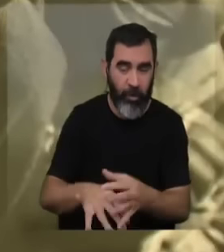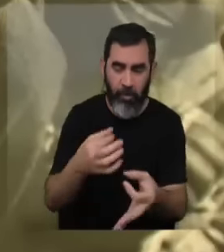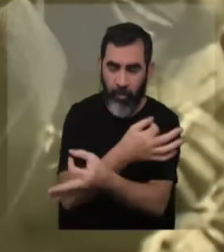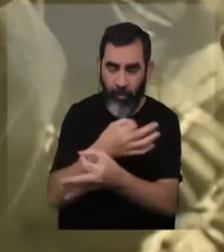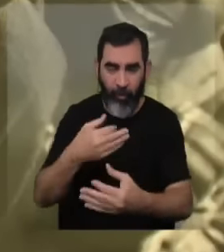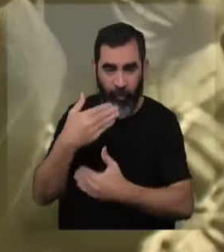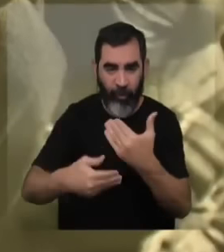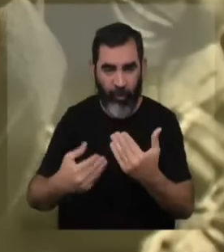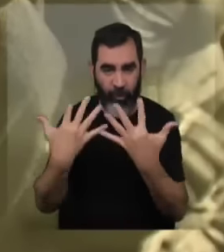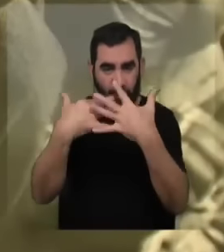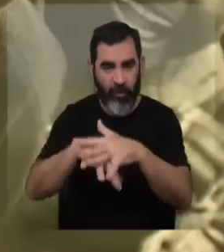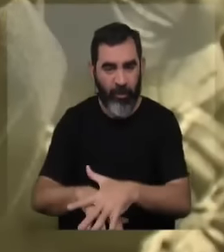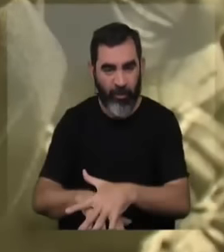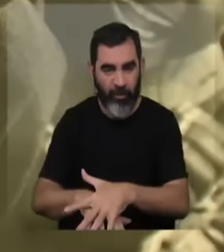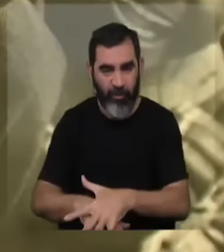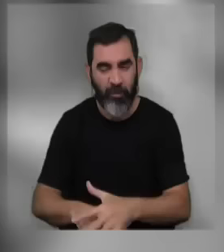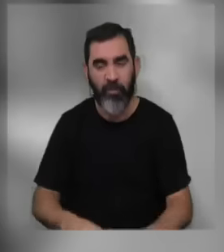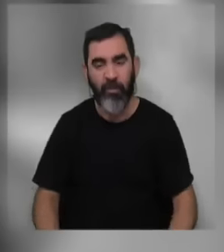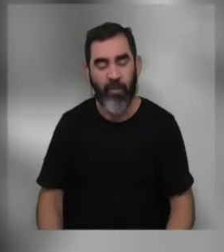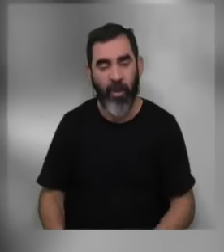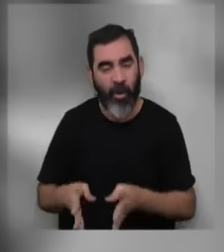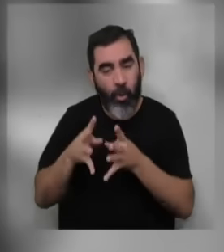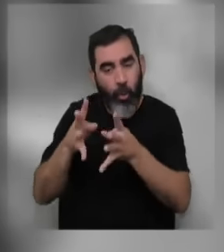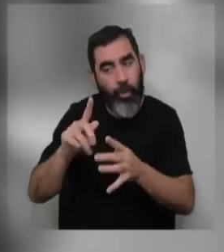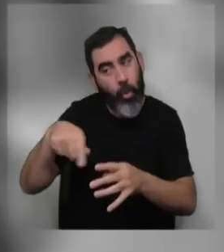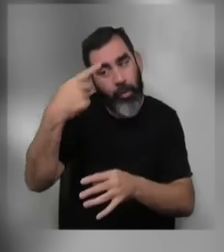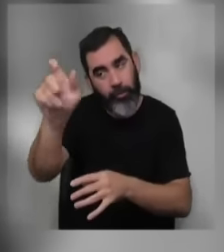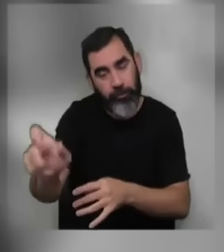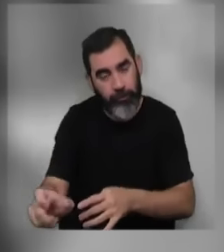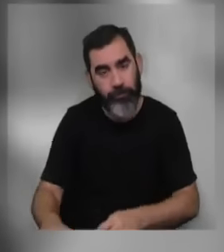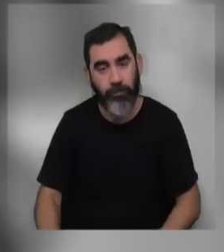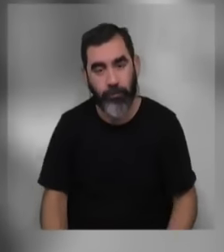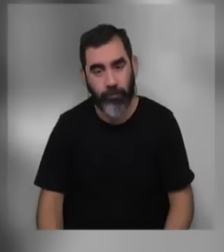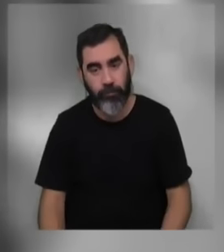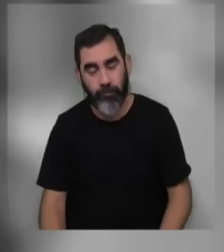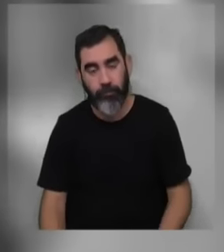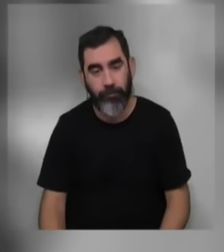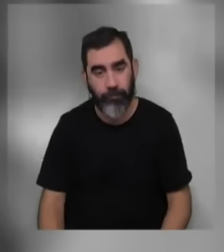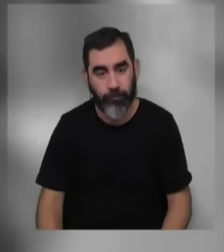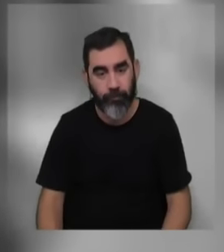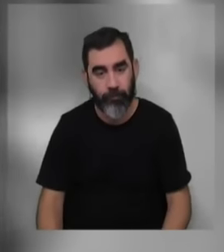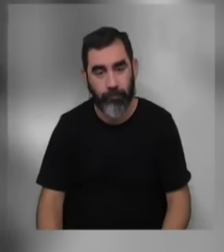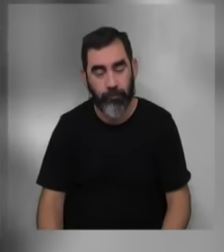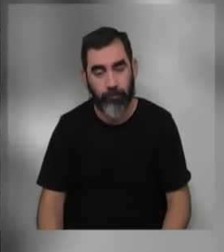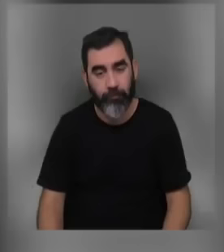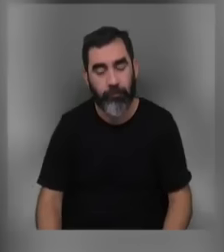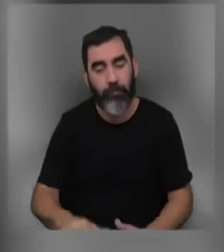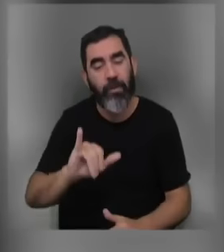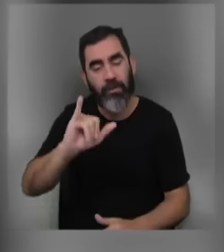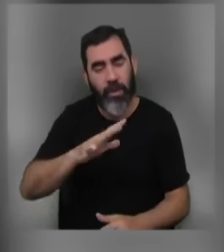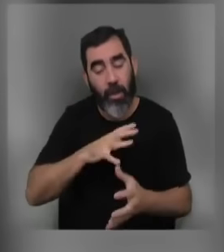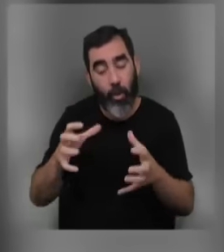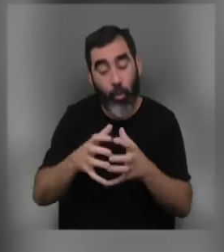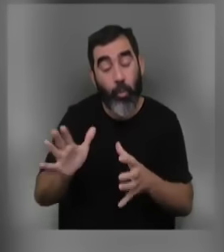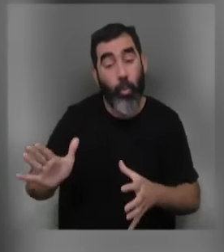bien en una organización mixta y me parece que la pelea sea con el otro este Más allá de que existen colectivos de